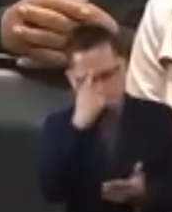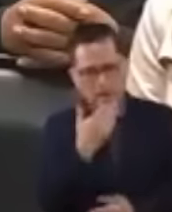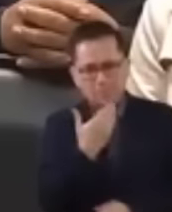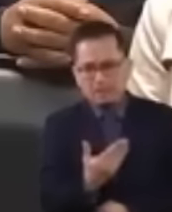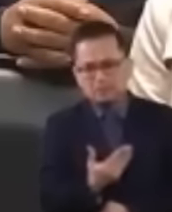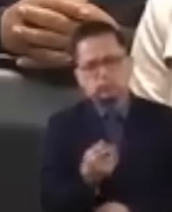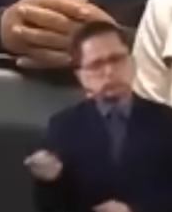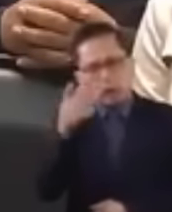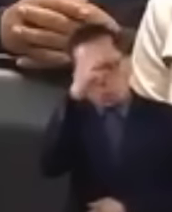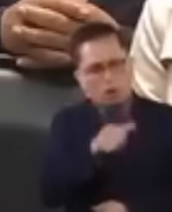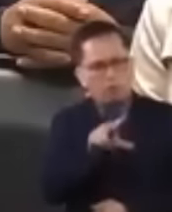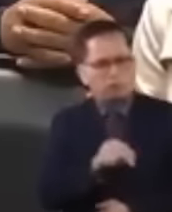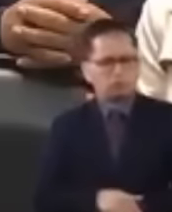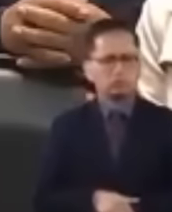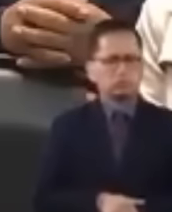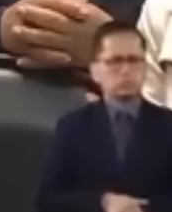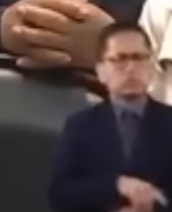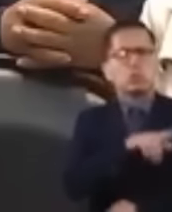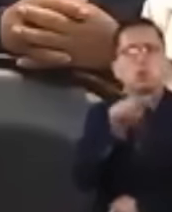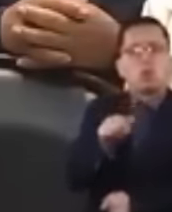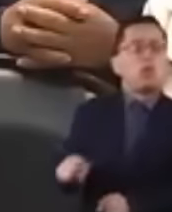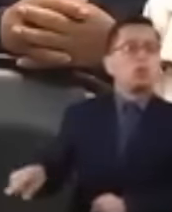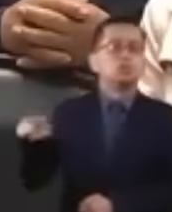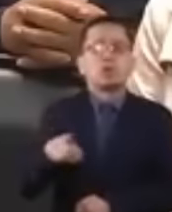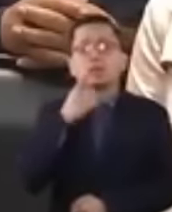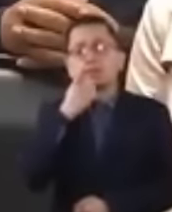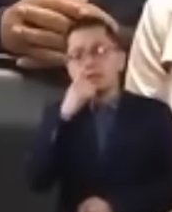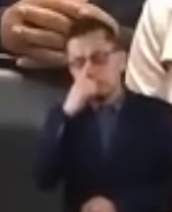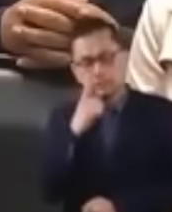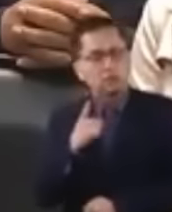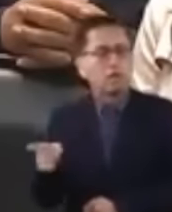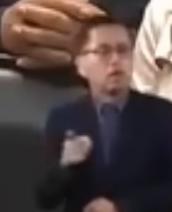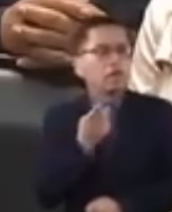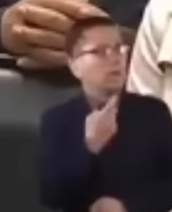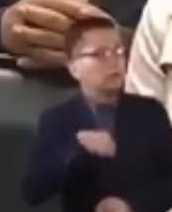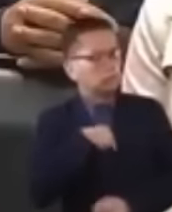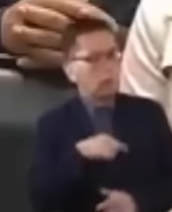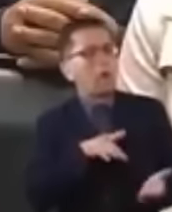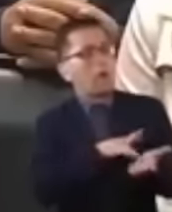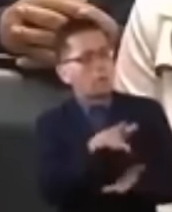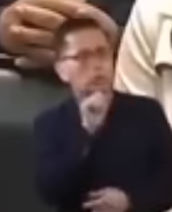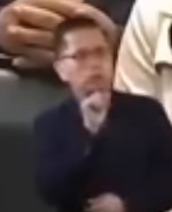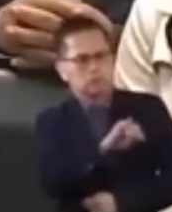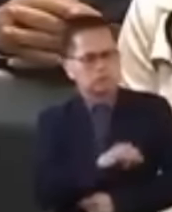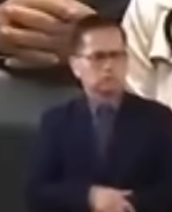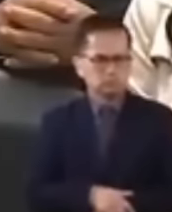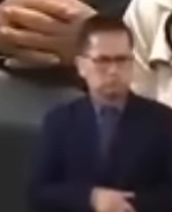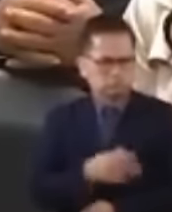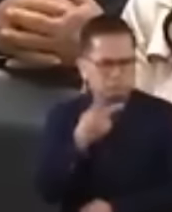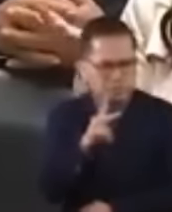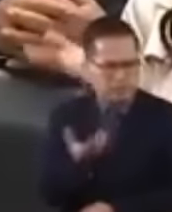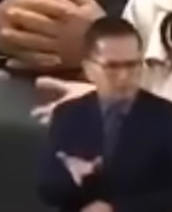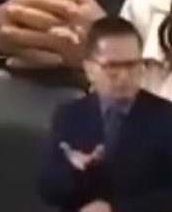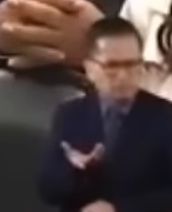tienen el cinismo luego de decir que ustedes también lo apoyan. Pero ¿cómo se va a apoyar si no quieren